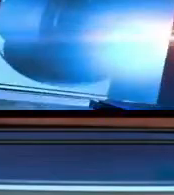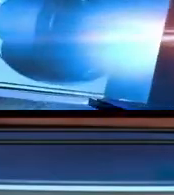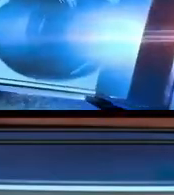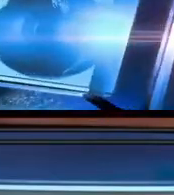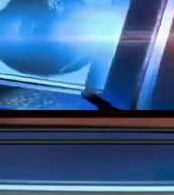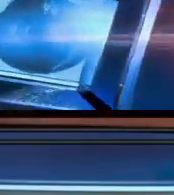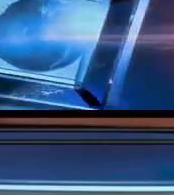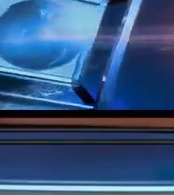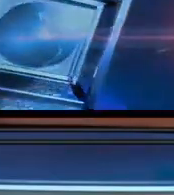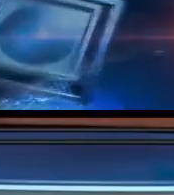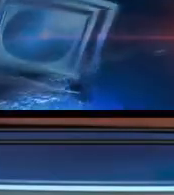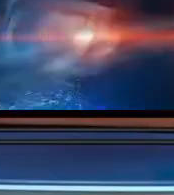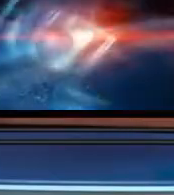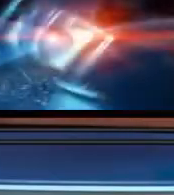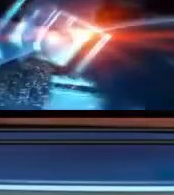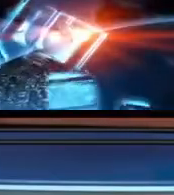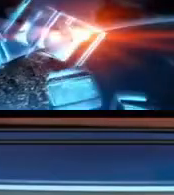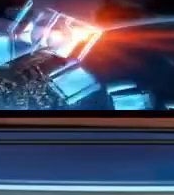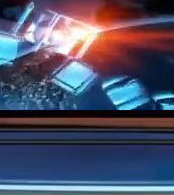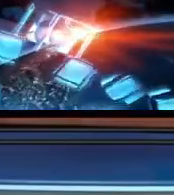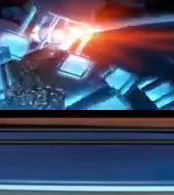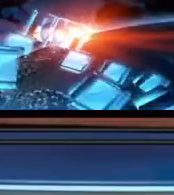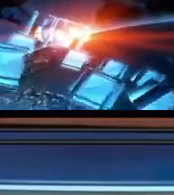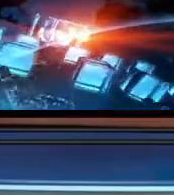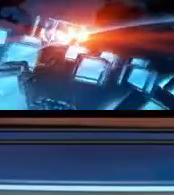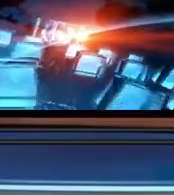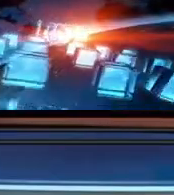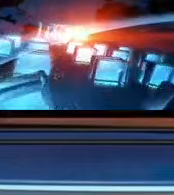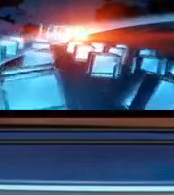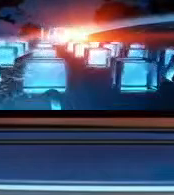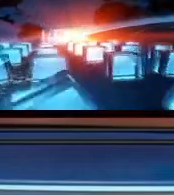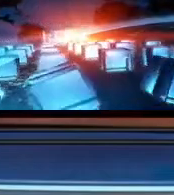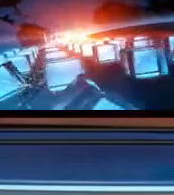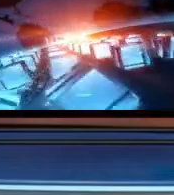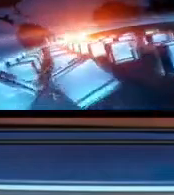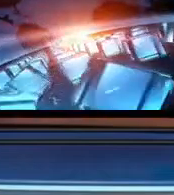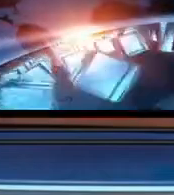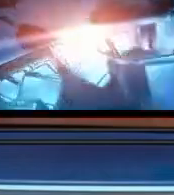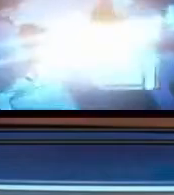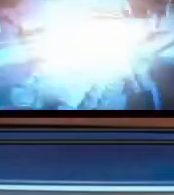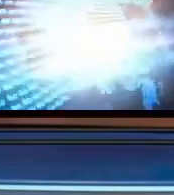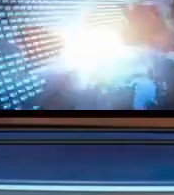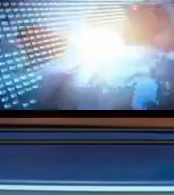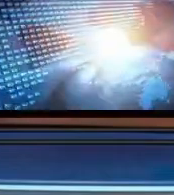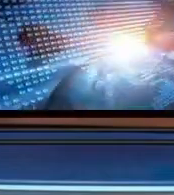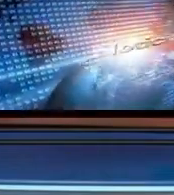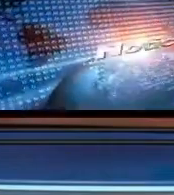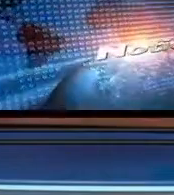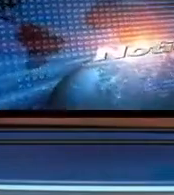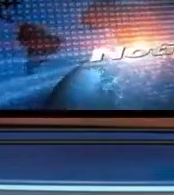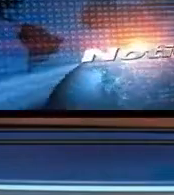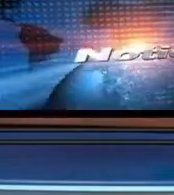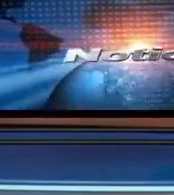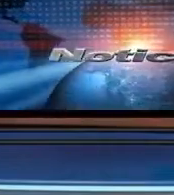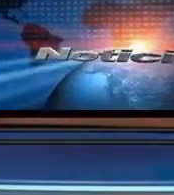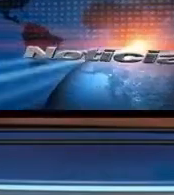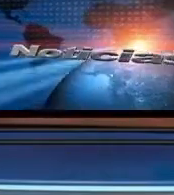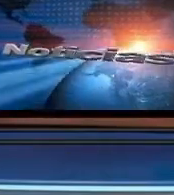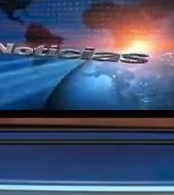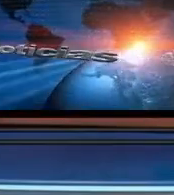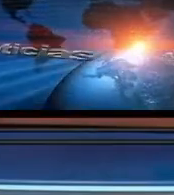gusto de saludarlos, mis amigos. Aquí estamos dando comienzo a otra nueva edición de Top Fly Noticias. Como es la costumbre, aquí a través de nuestras pantallas